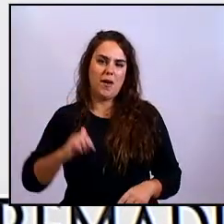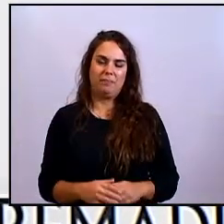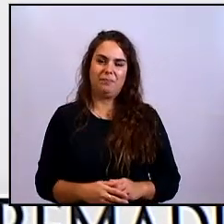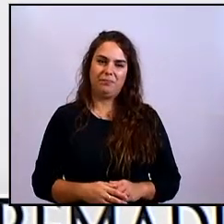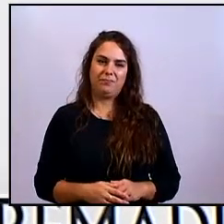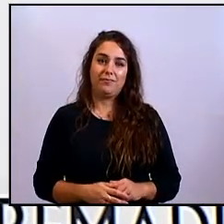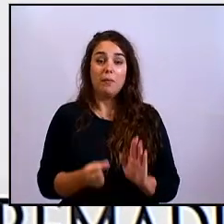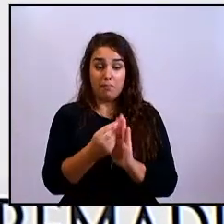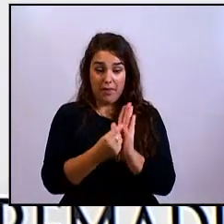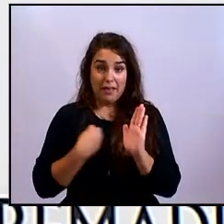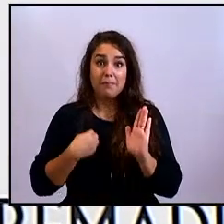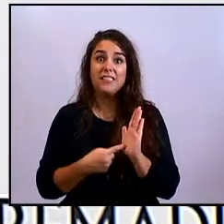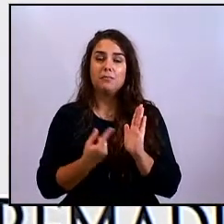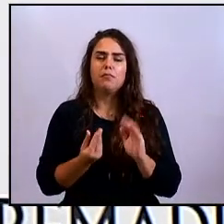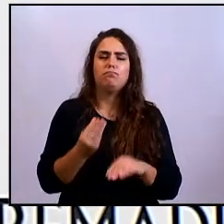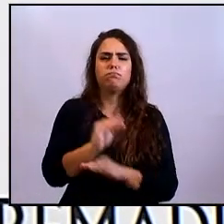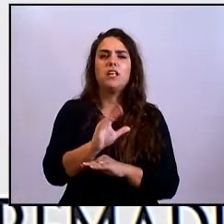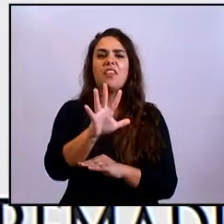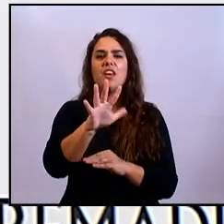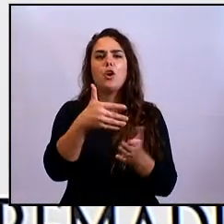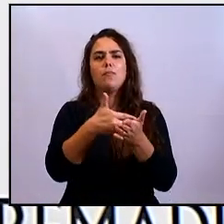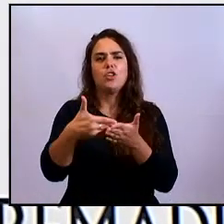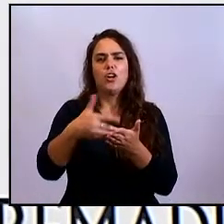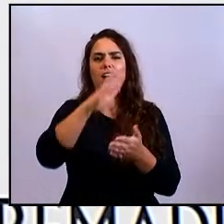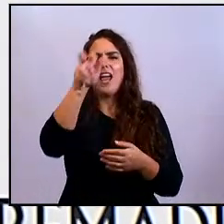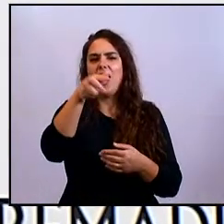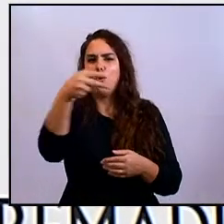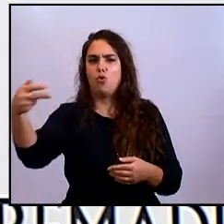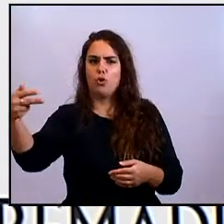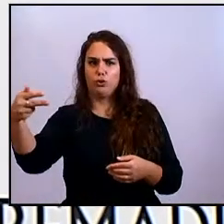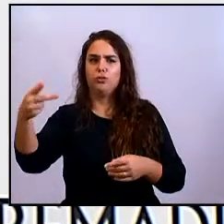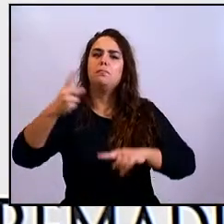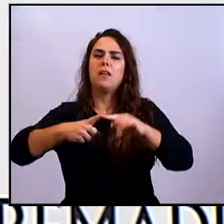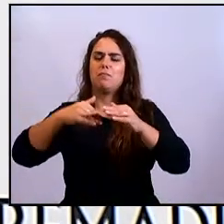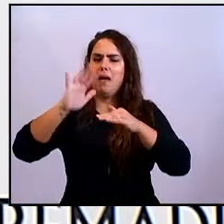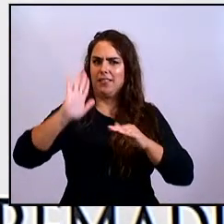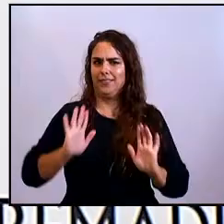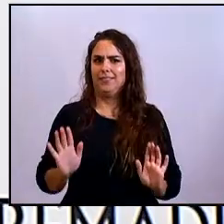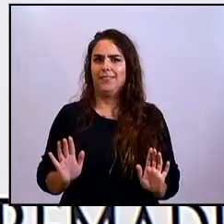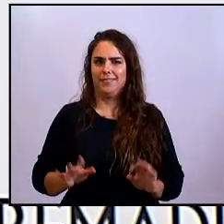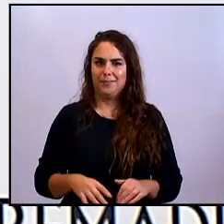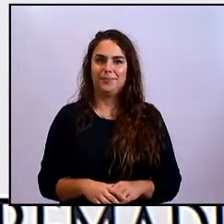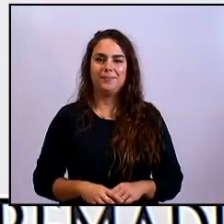Para esta medida vamos a destinar 5,5 millones de euros.